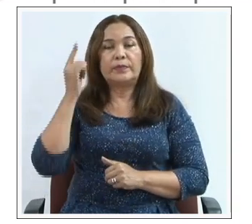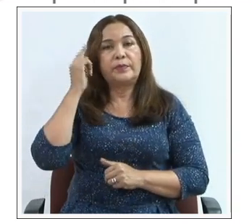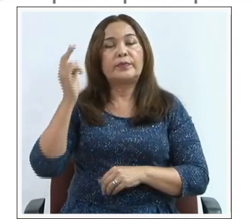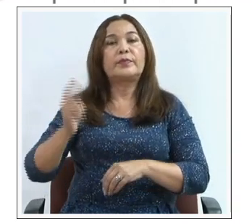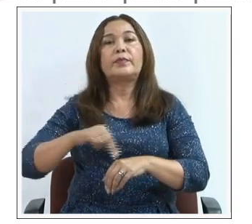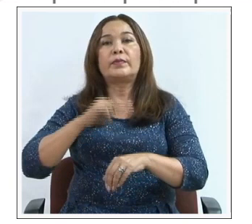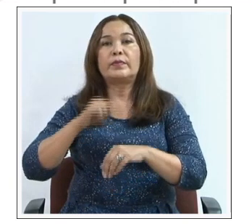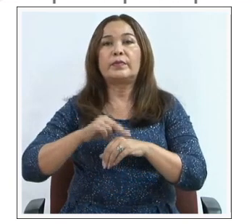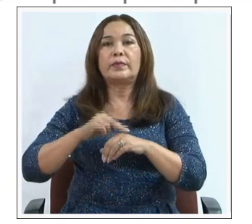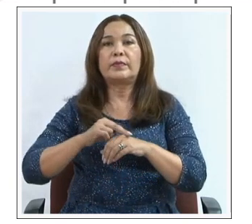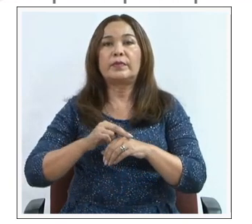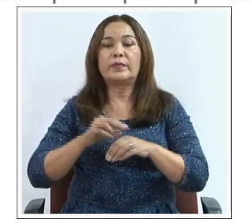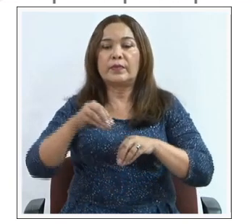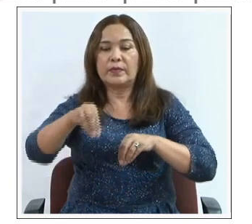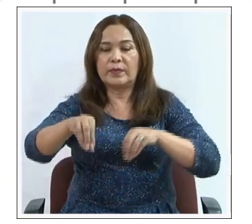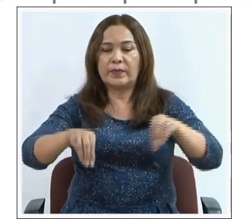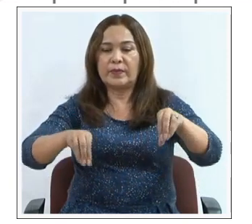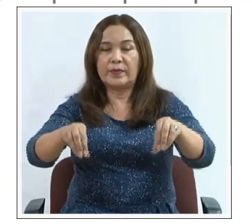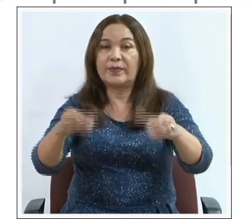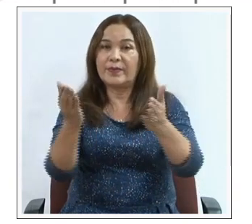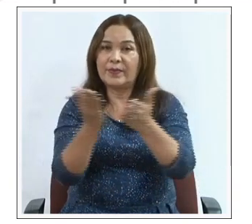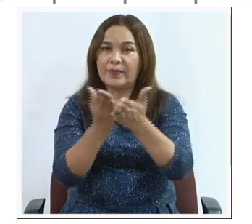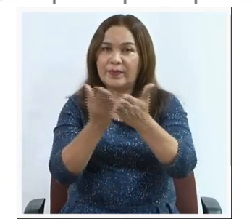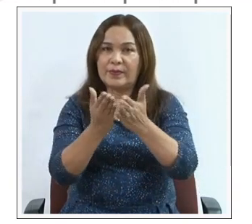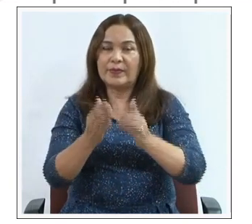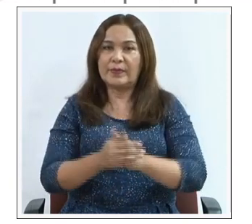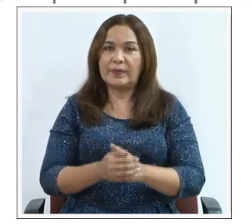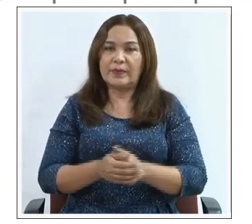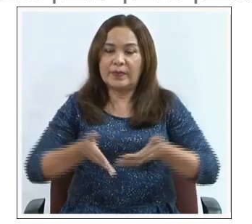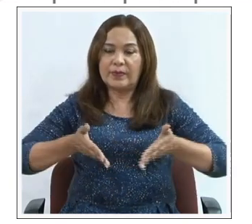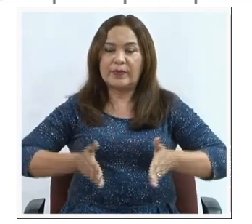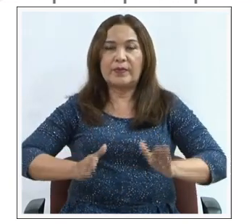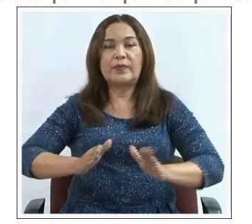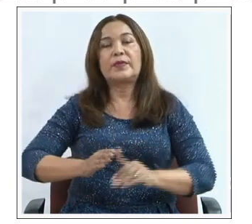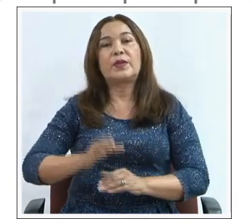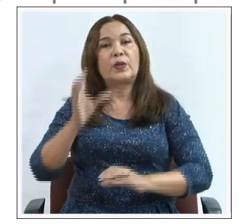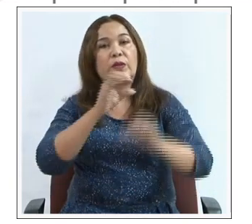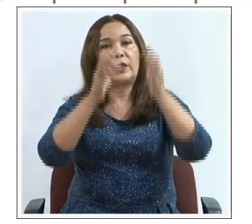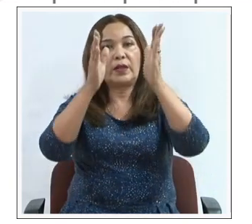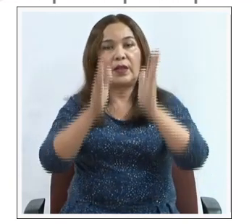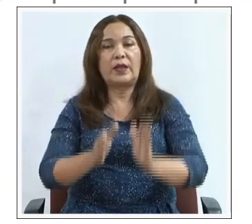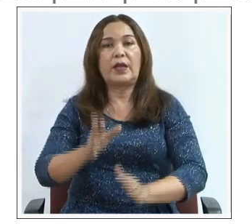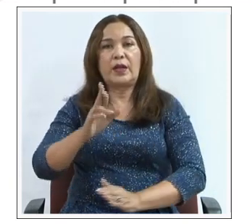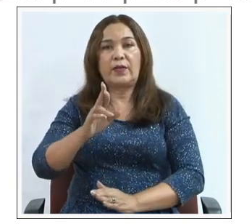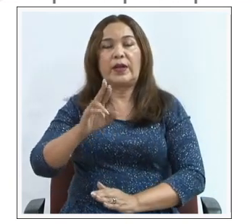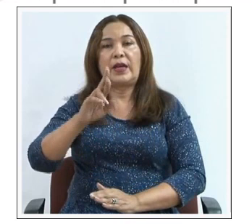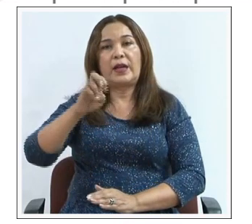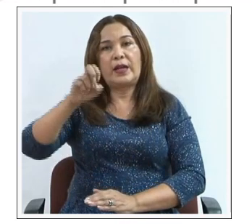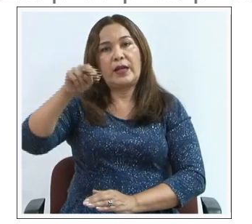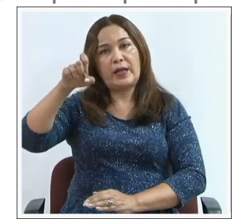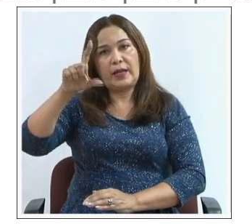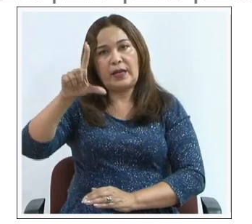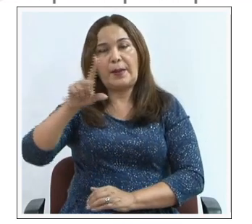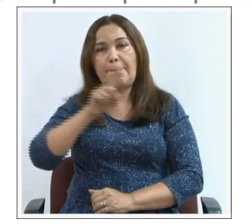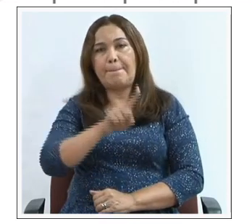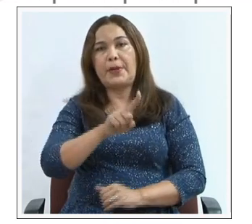nacional del ajedrez escolar natalicio del científico rafael rangel